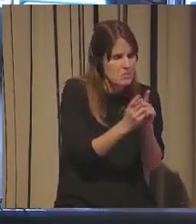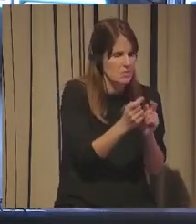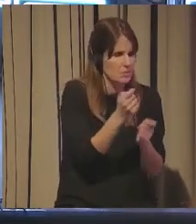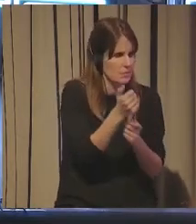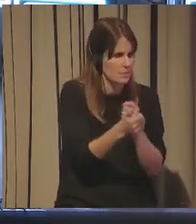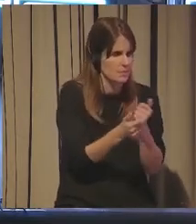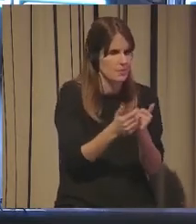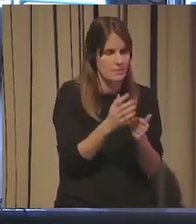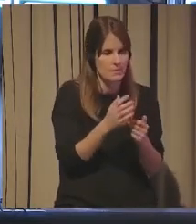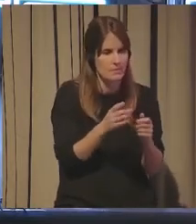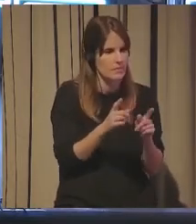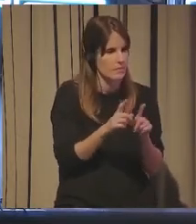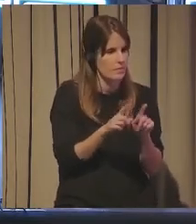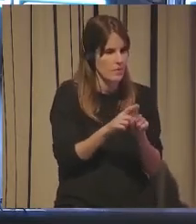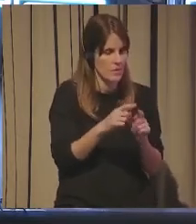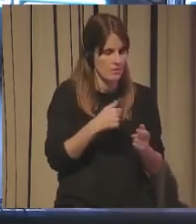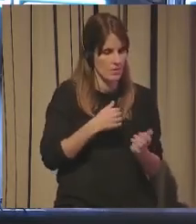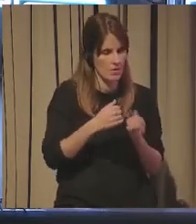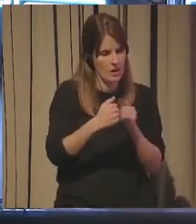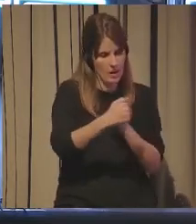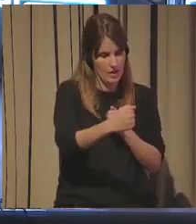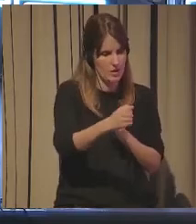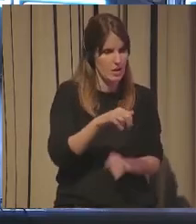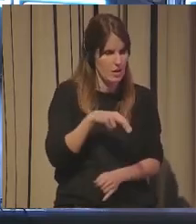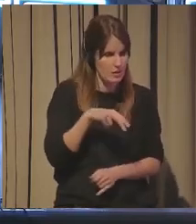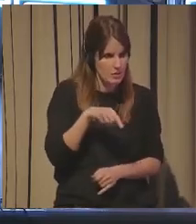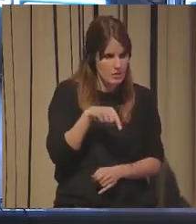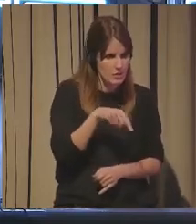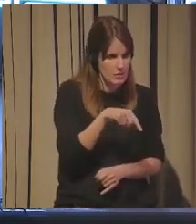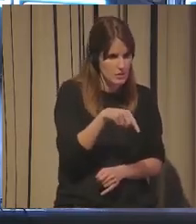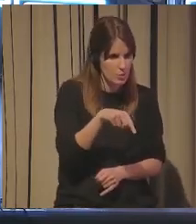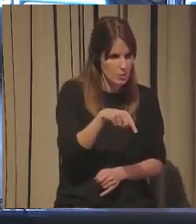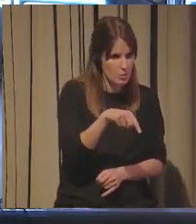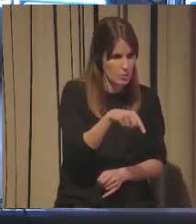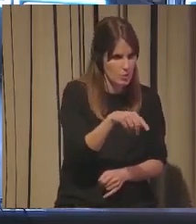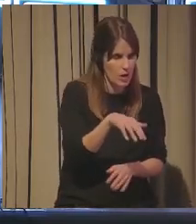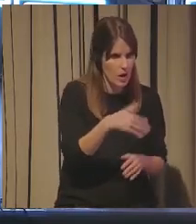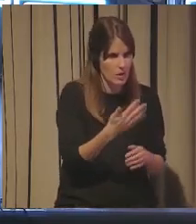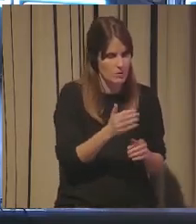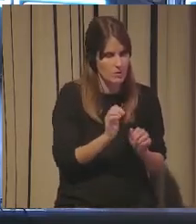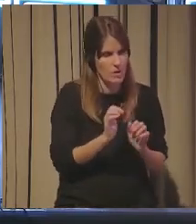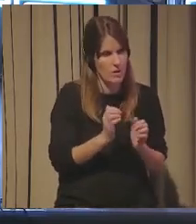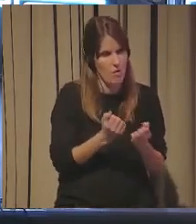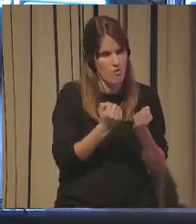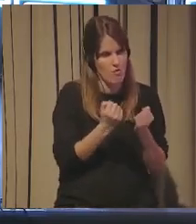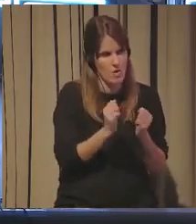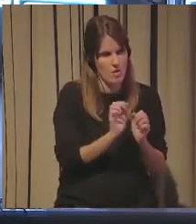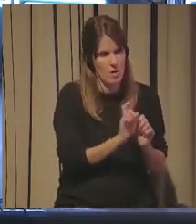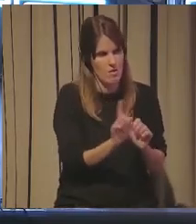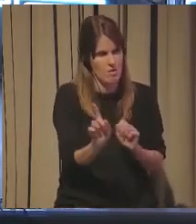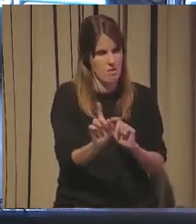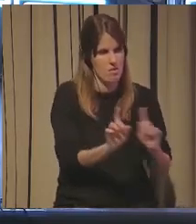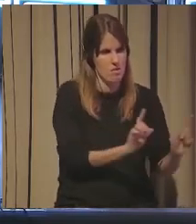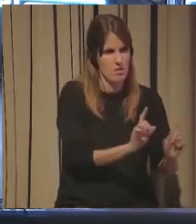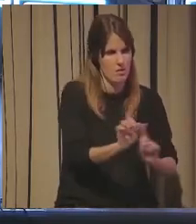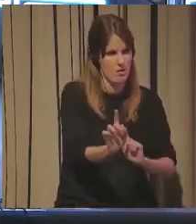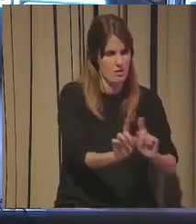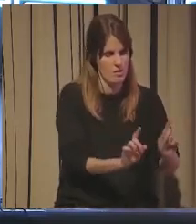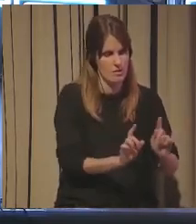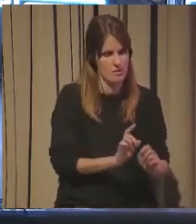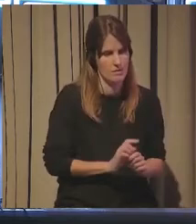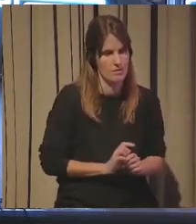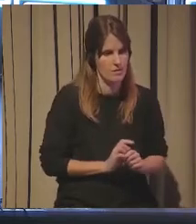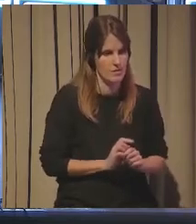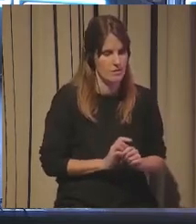ver con la fuerza. Tú te desplazas por una línea recta hasta que aparece una fuerza. Y ahora estamos hablando como hablaban